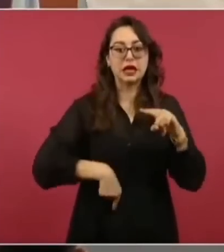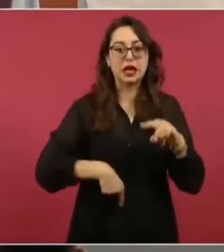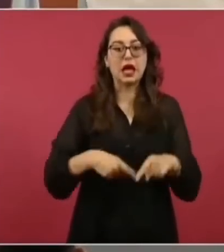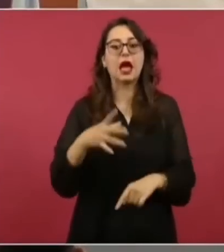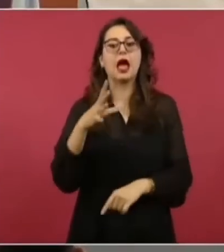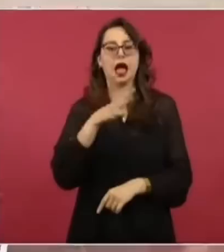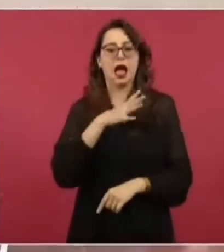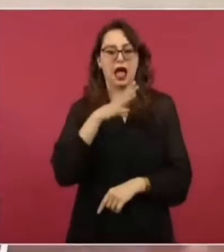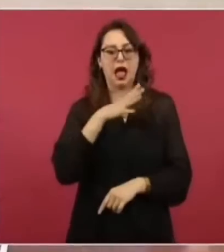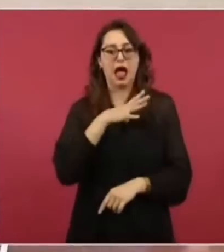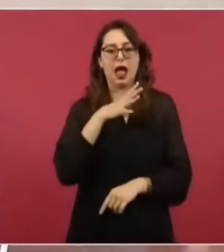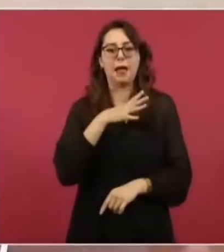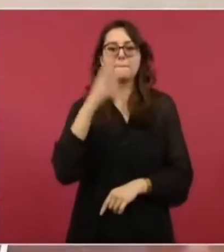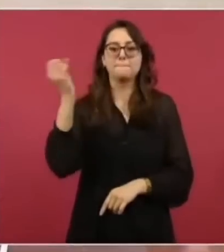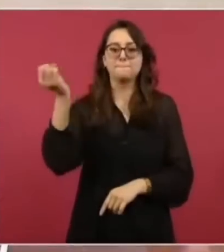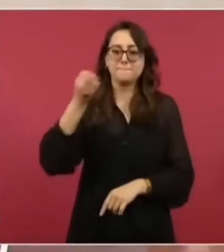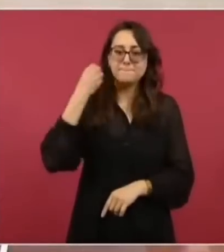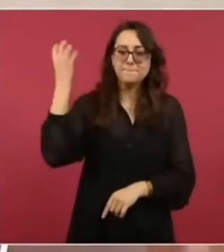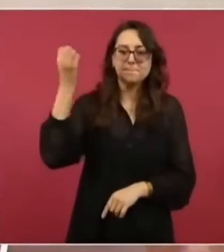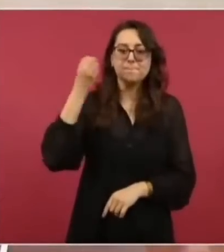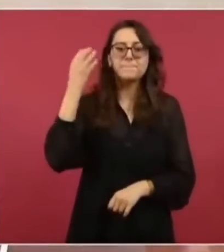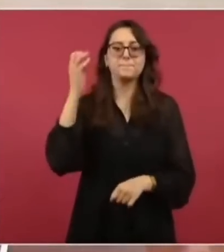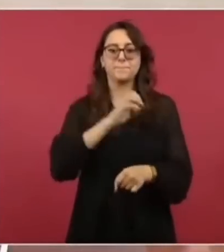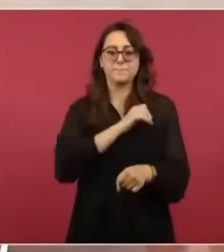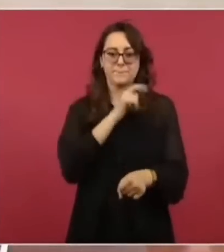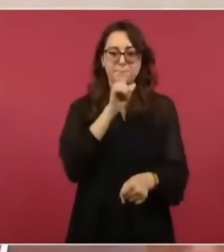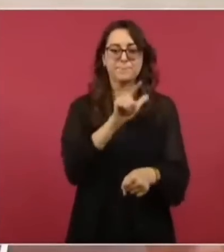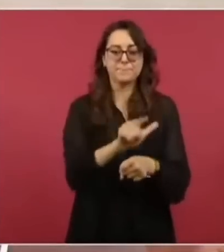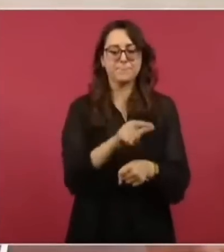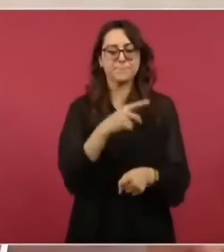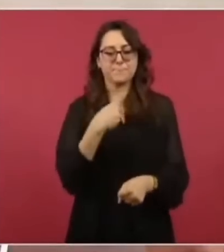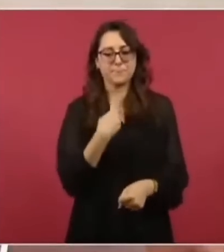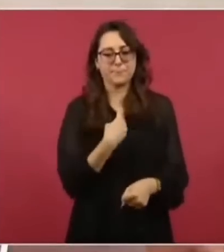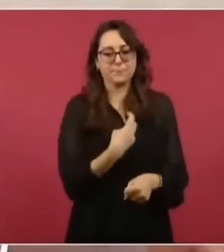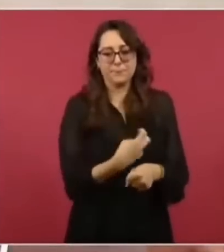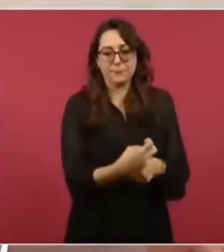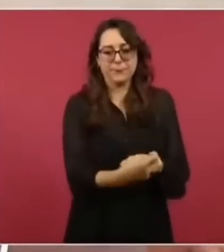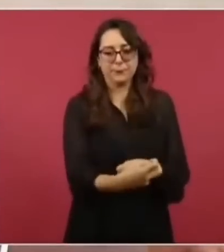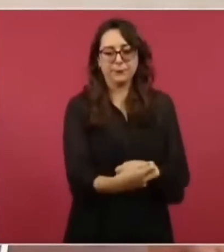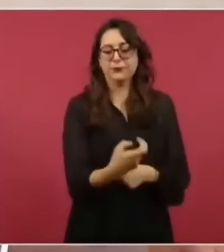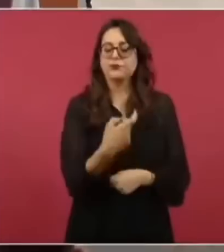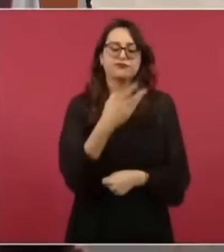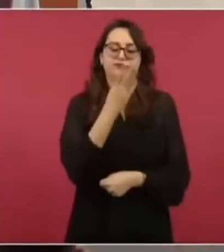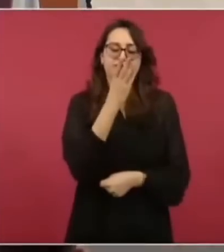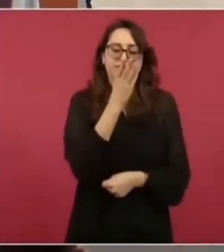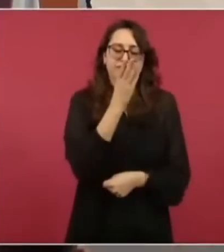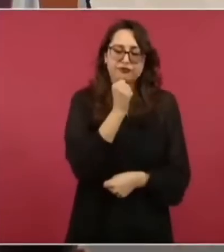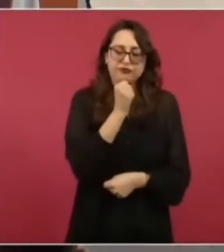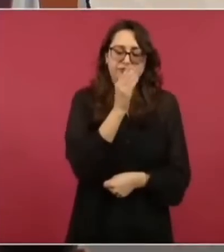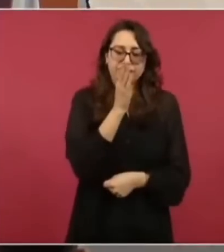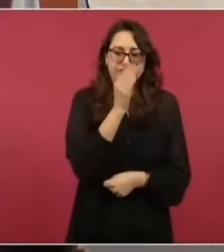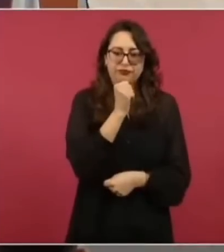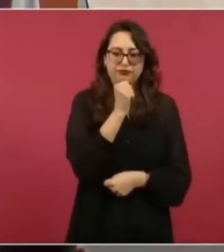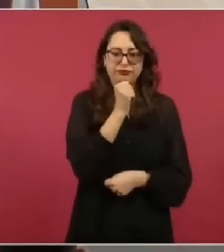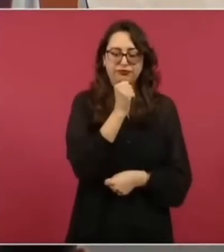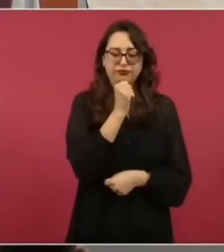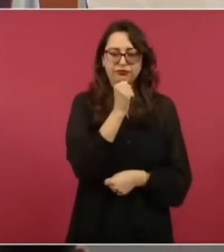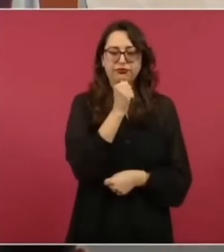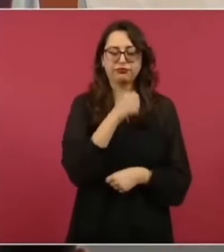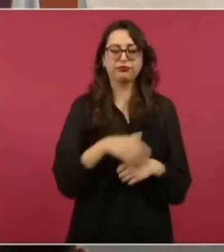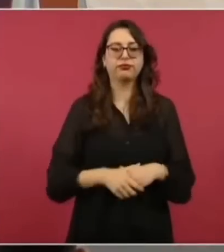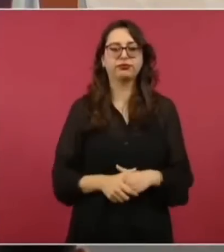no voy a ir porque no puedo, pero me invitó a ir el día que van formalmente a quitar su